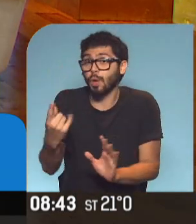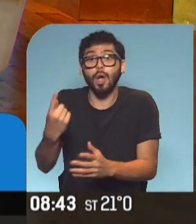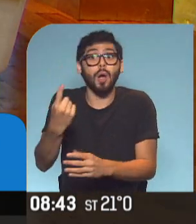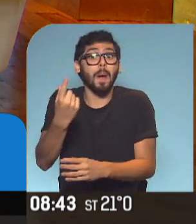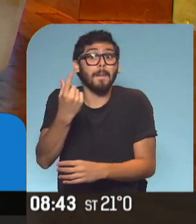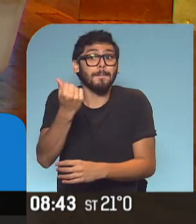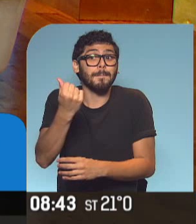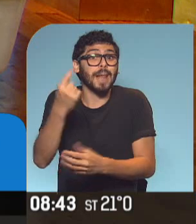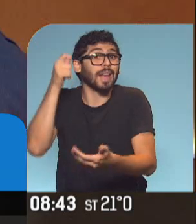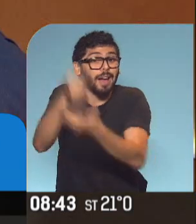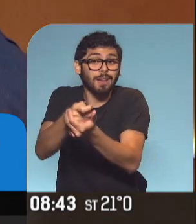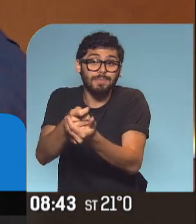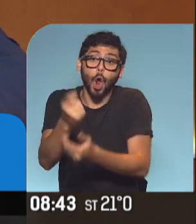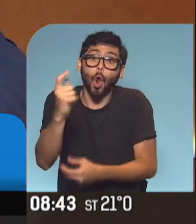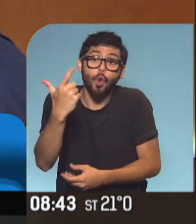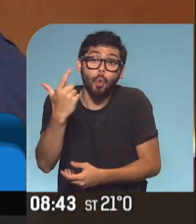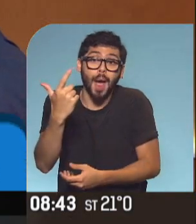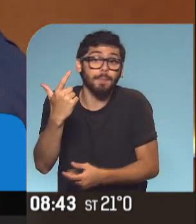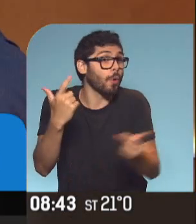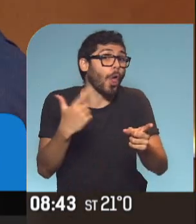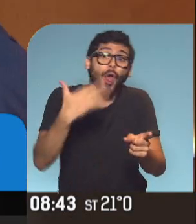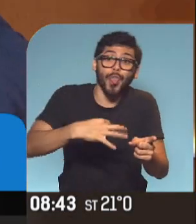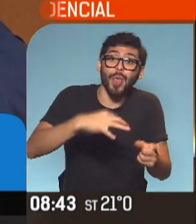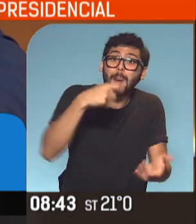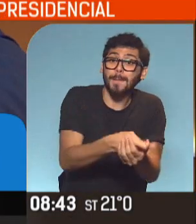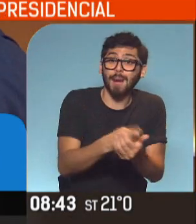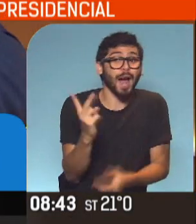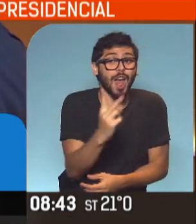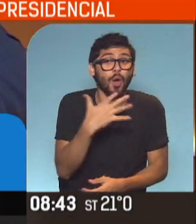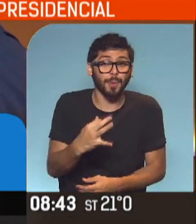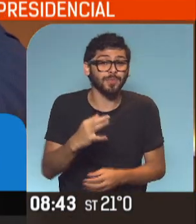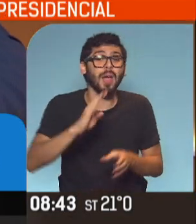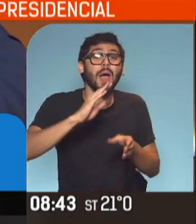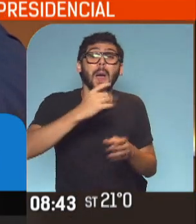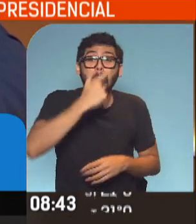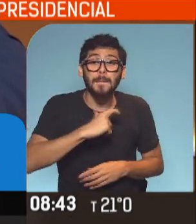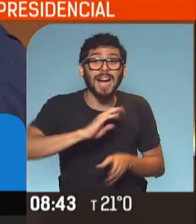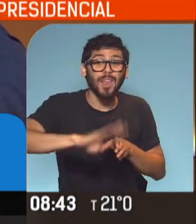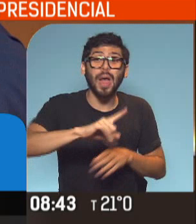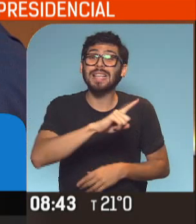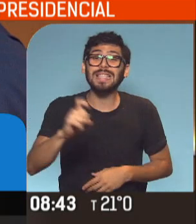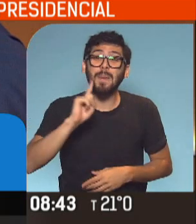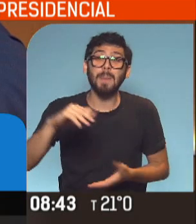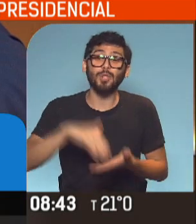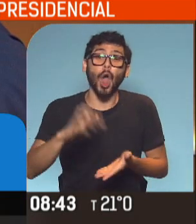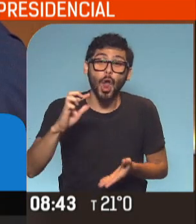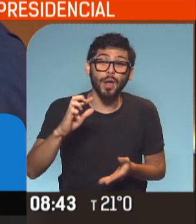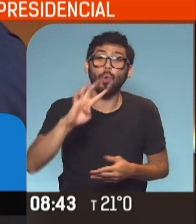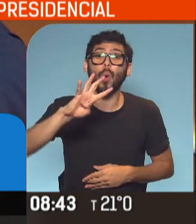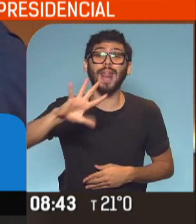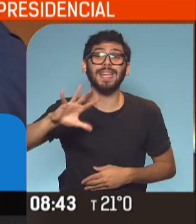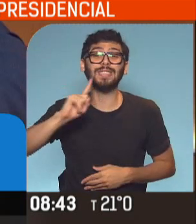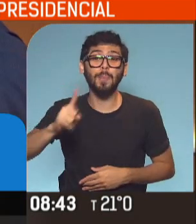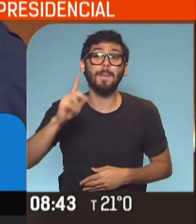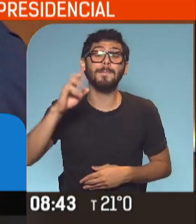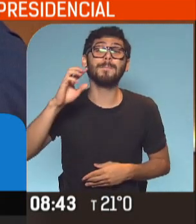tener que pagar es muy simple no hay mucha vuelta que a macri nos endeudó por más de 100 mil millones de dólares 45 mil millones dólares solamente